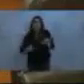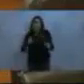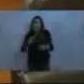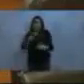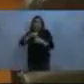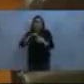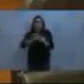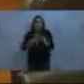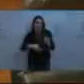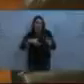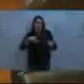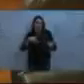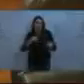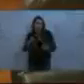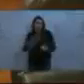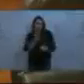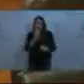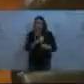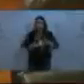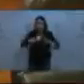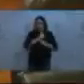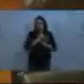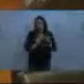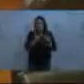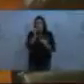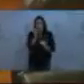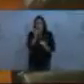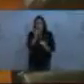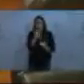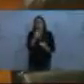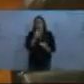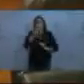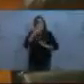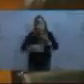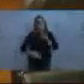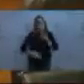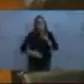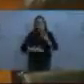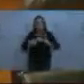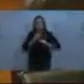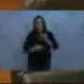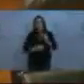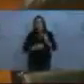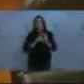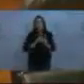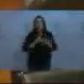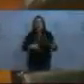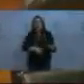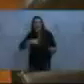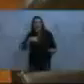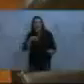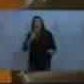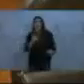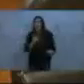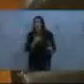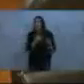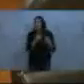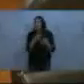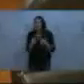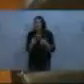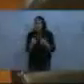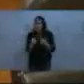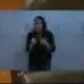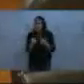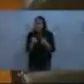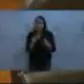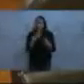sistema. En dicha sentencia del Tribunal Superior es restrictiva en su empleo masivo y establece la necesidad de determinar, no